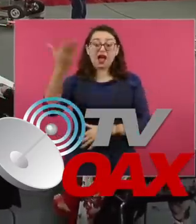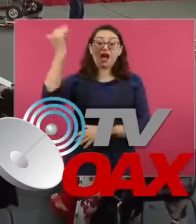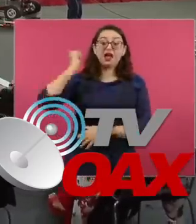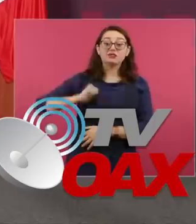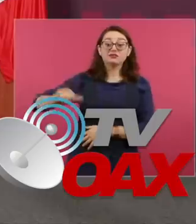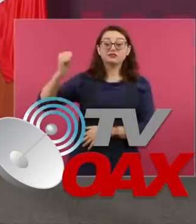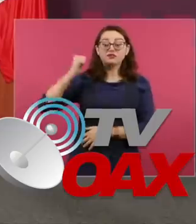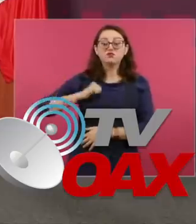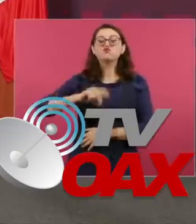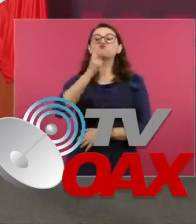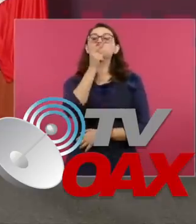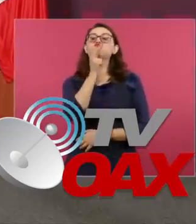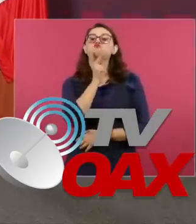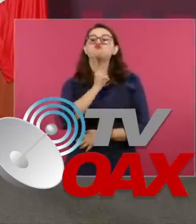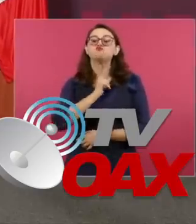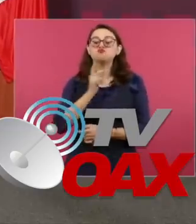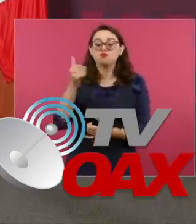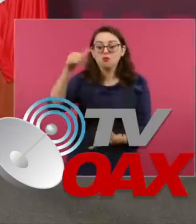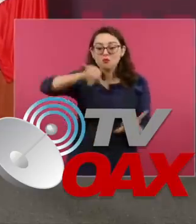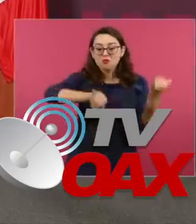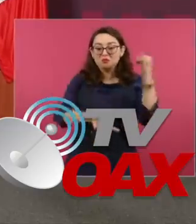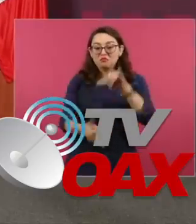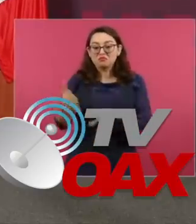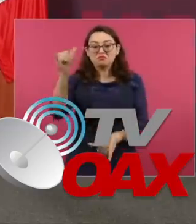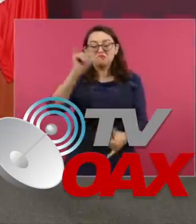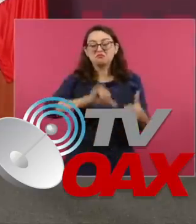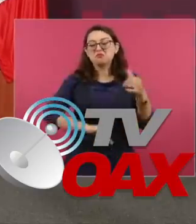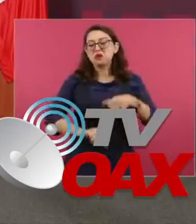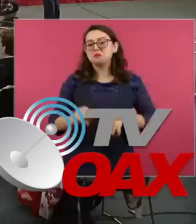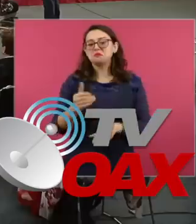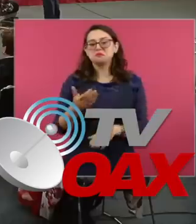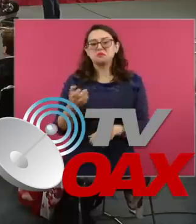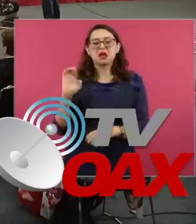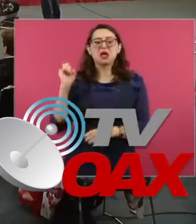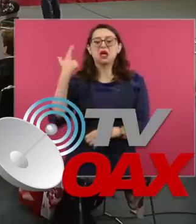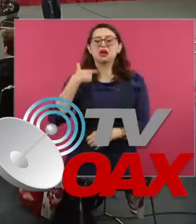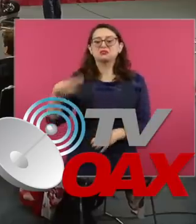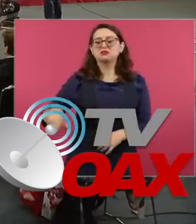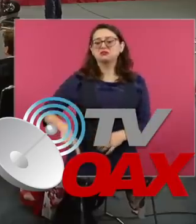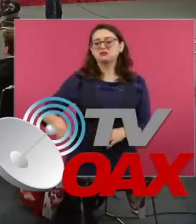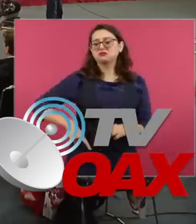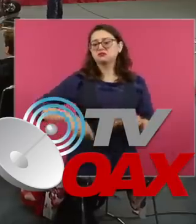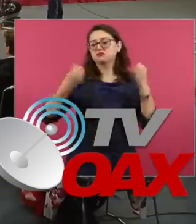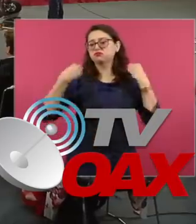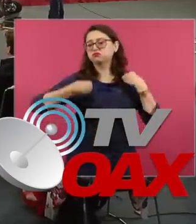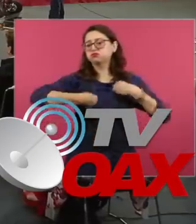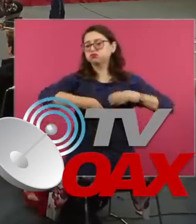Esa es la zona petroquímica de Coatzacoalcos, abandonada.